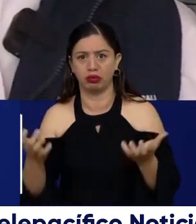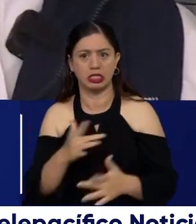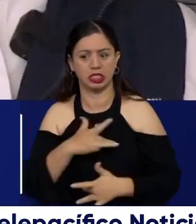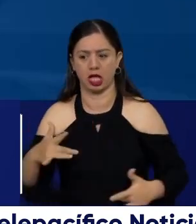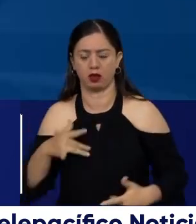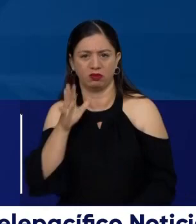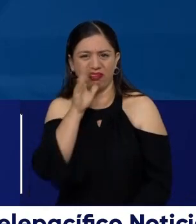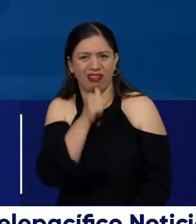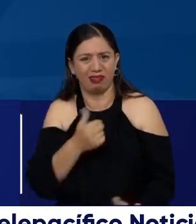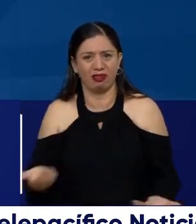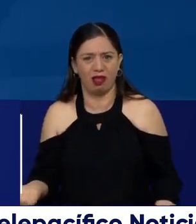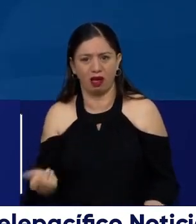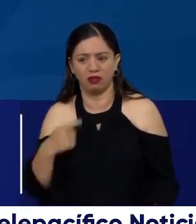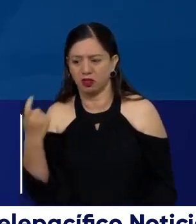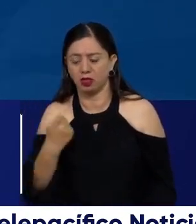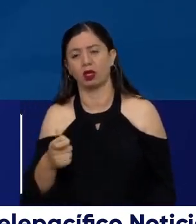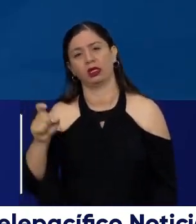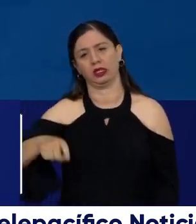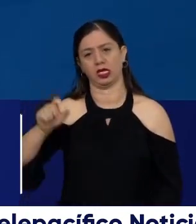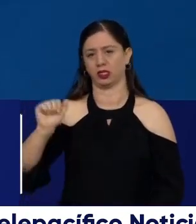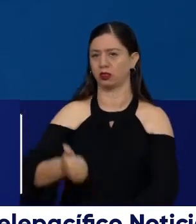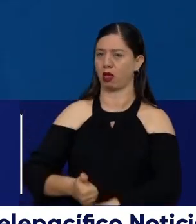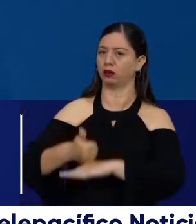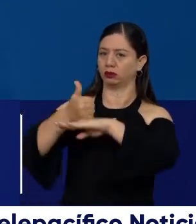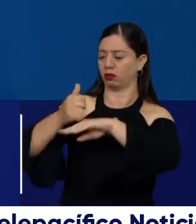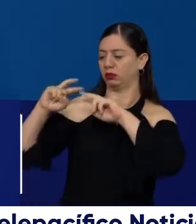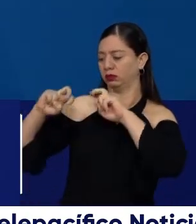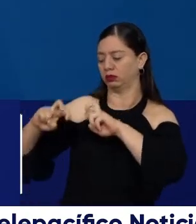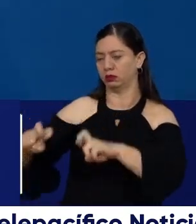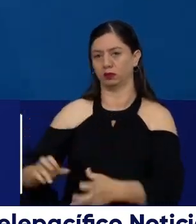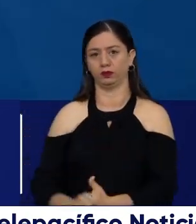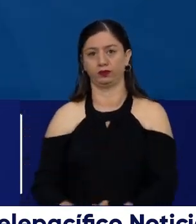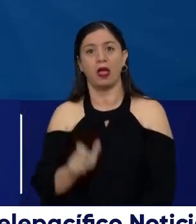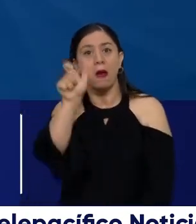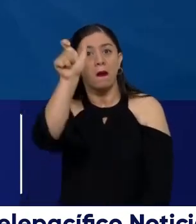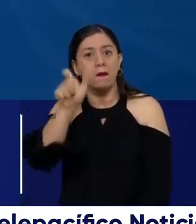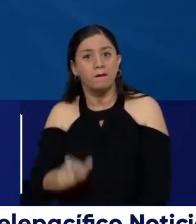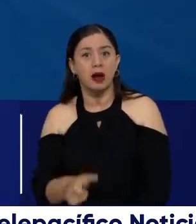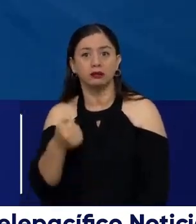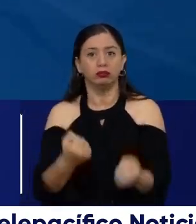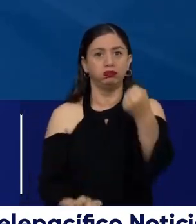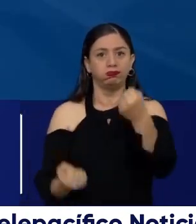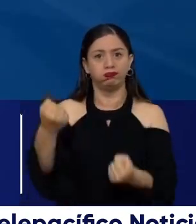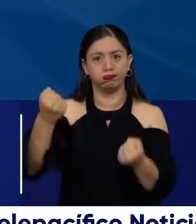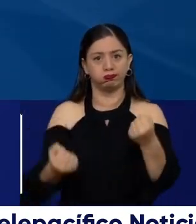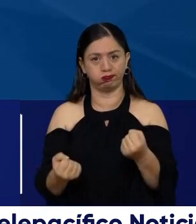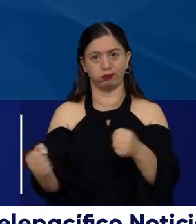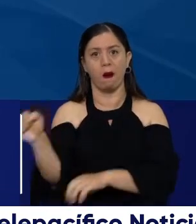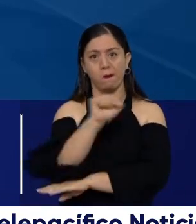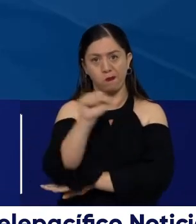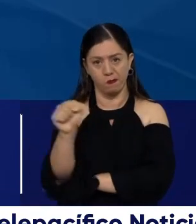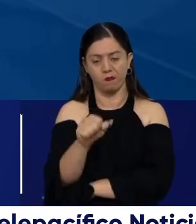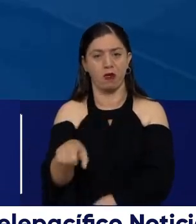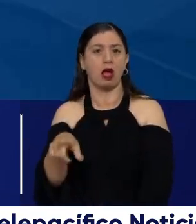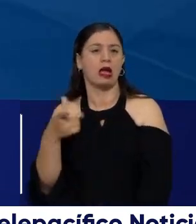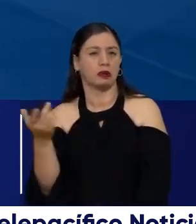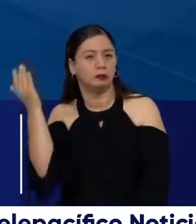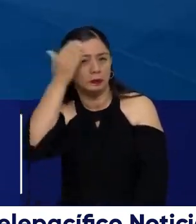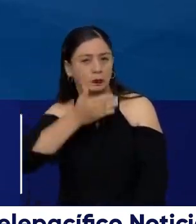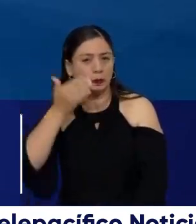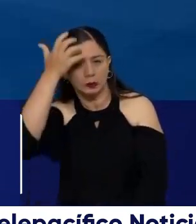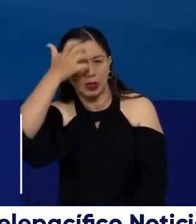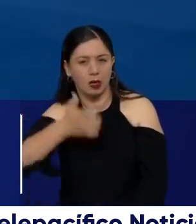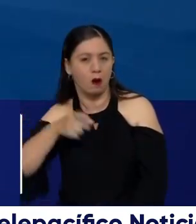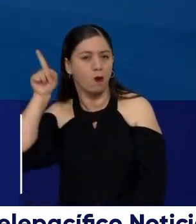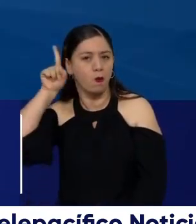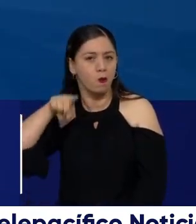es necesario ya que entren las entidades competentes a hacer la investigación. La persona que iba al volante fue sometida a una prueba de alcoholemia,